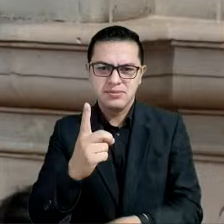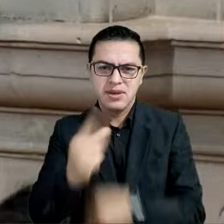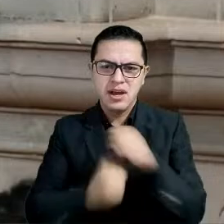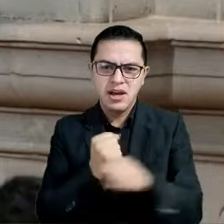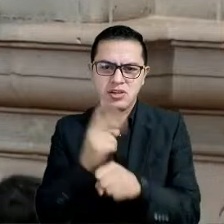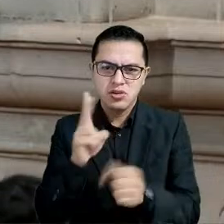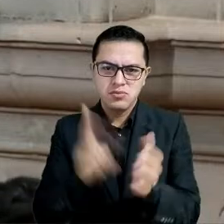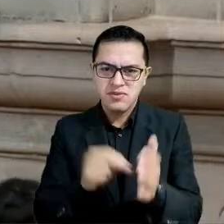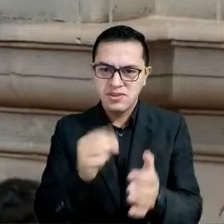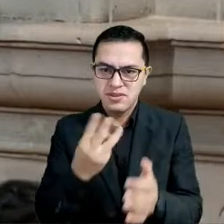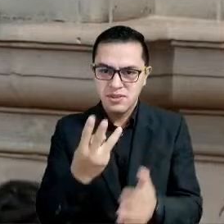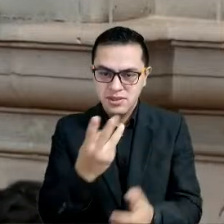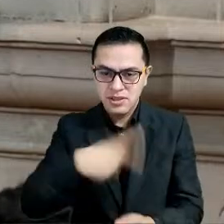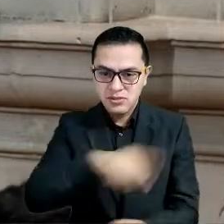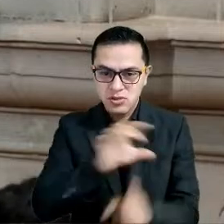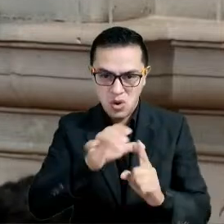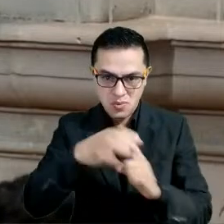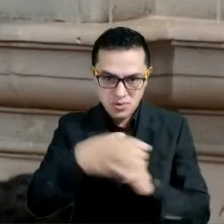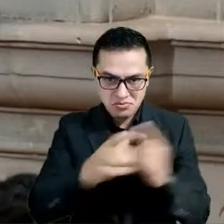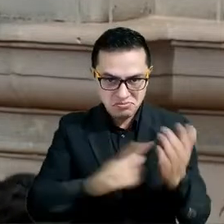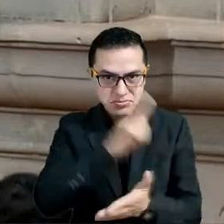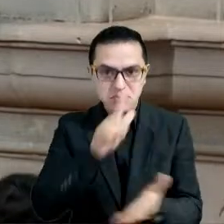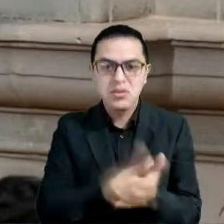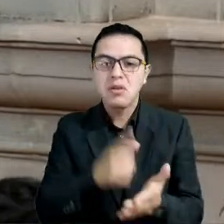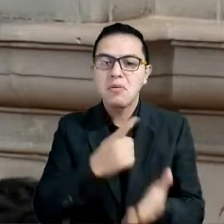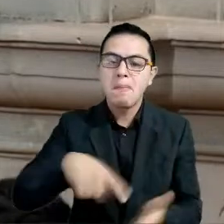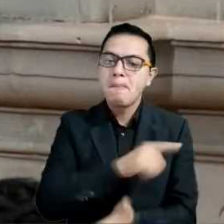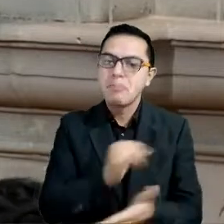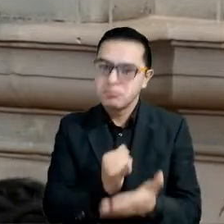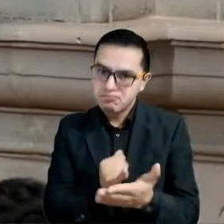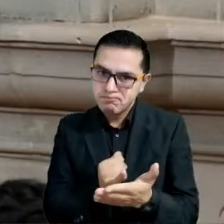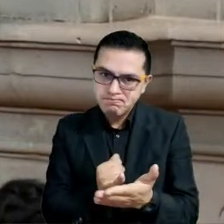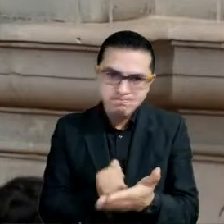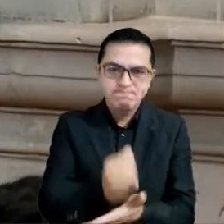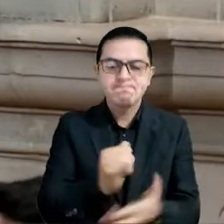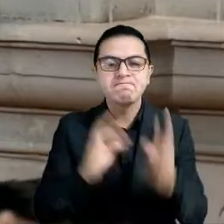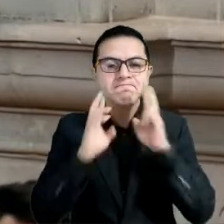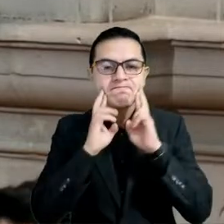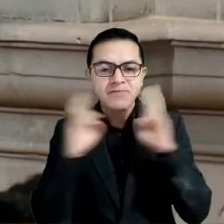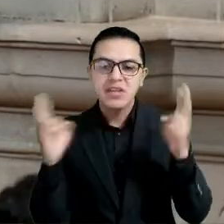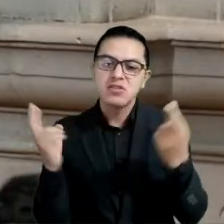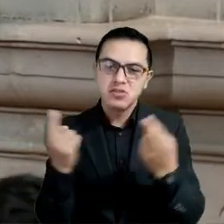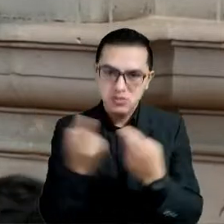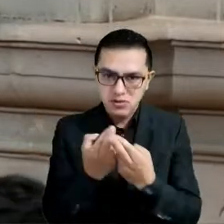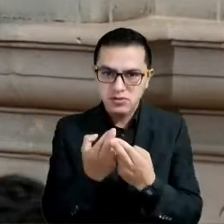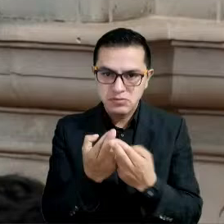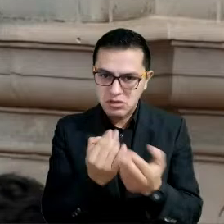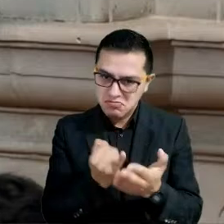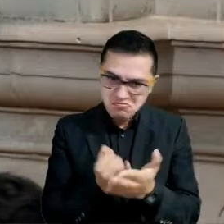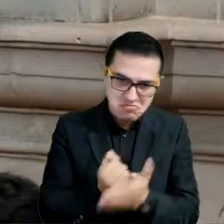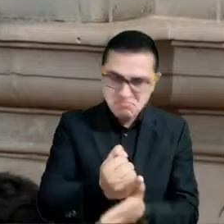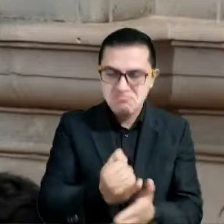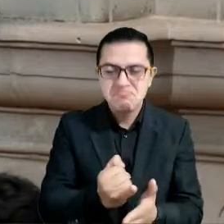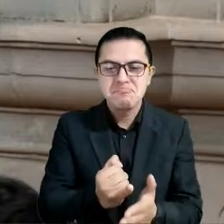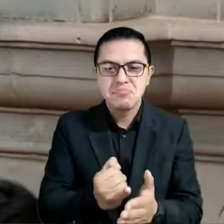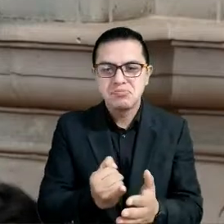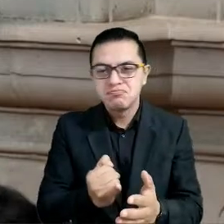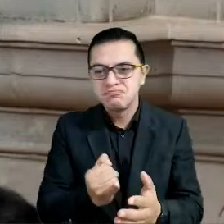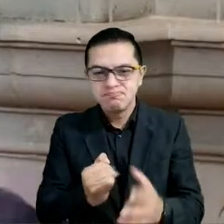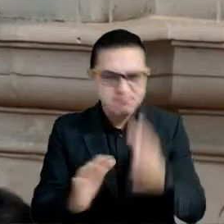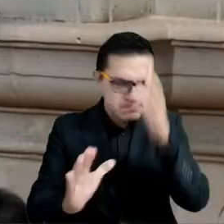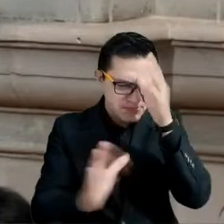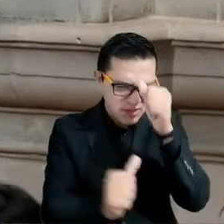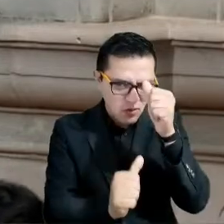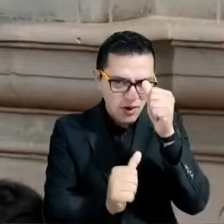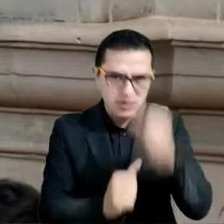comisiones legislativas llevaron a cabo reunión de dictaminación. En los trabajos de estudio y